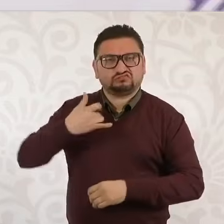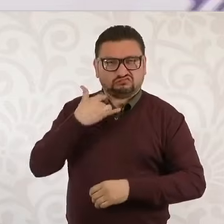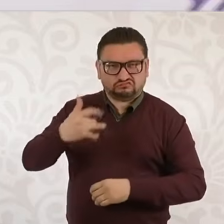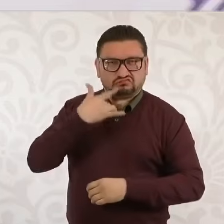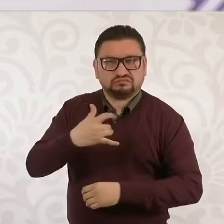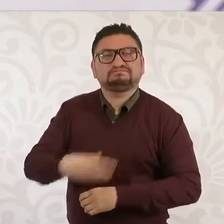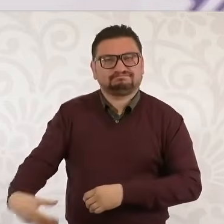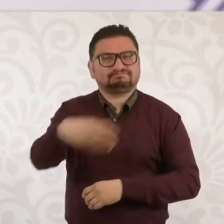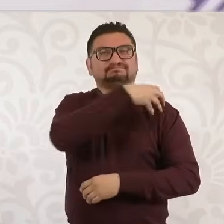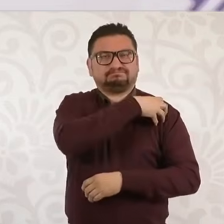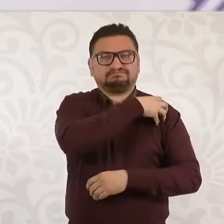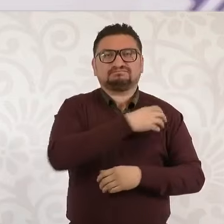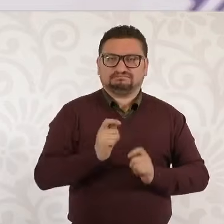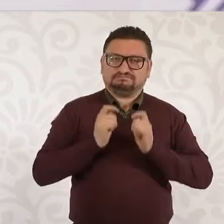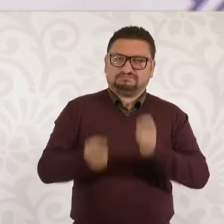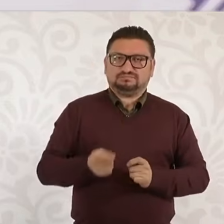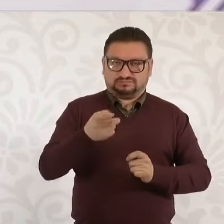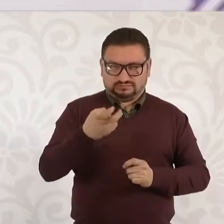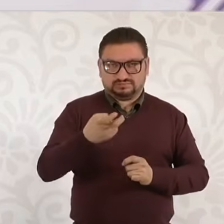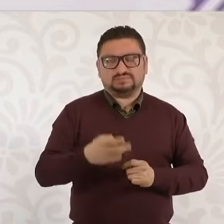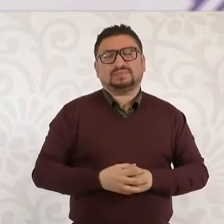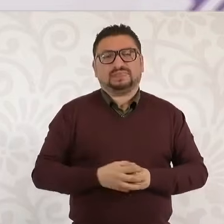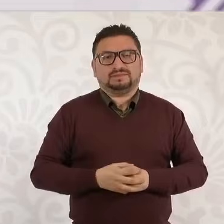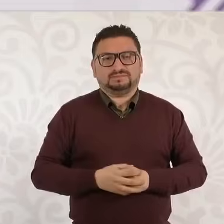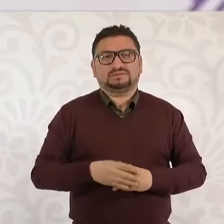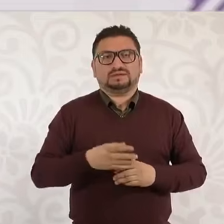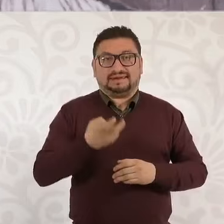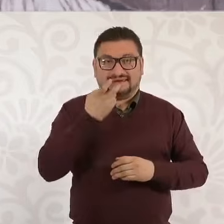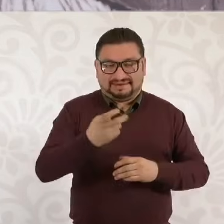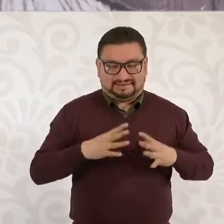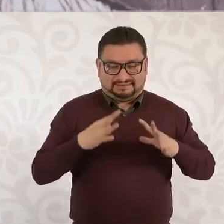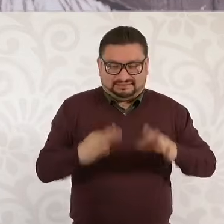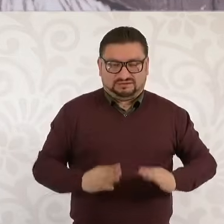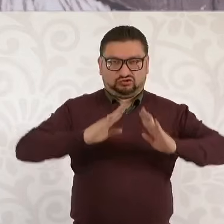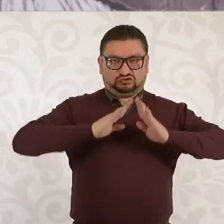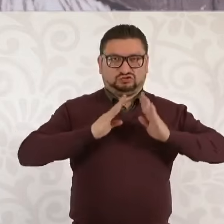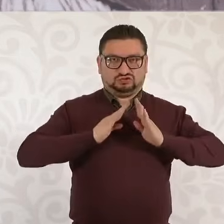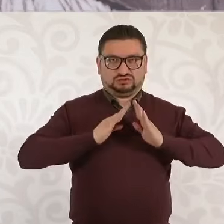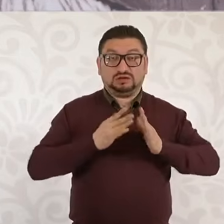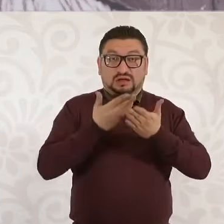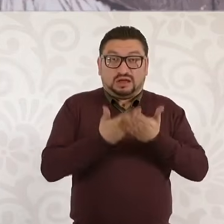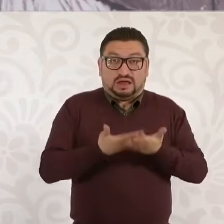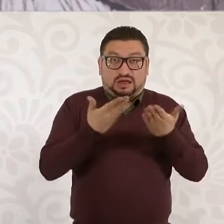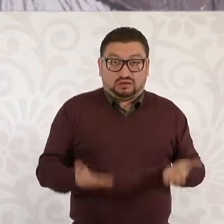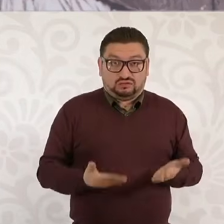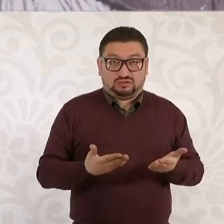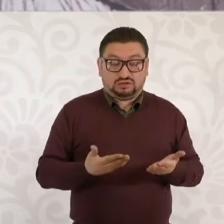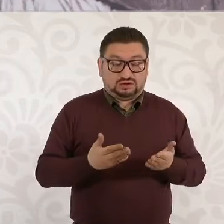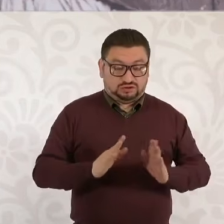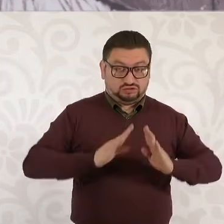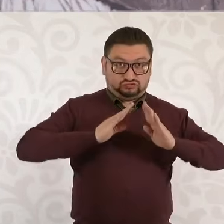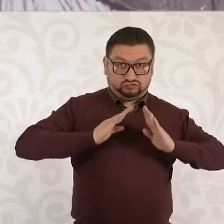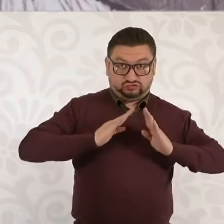y de la democracia. Entonces, ese es nuestro ejército. Y hoy, que no se usa el ejército contra el